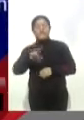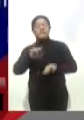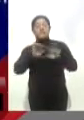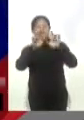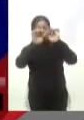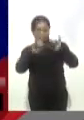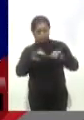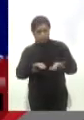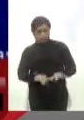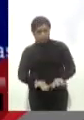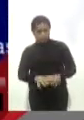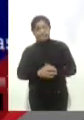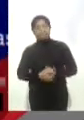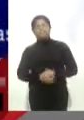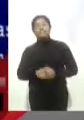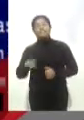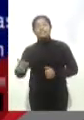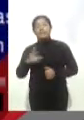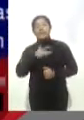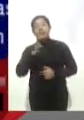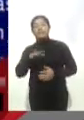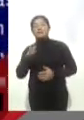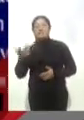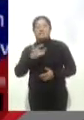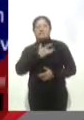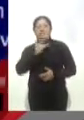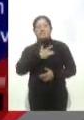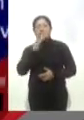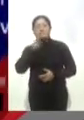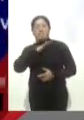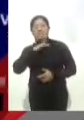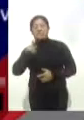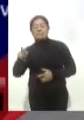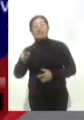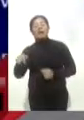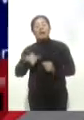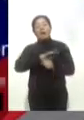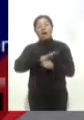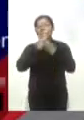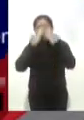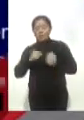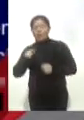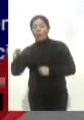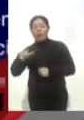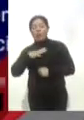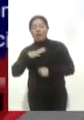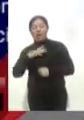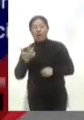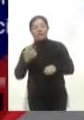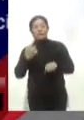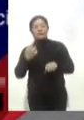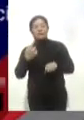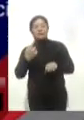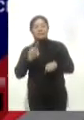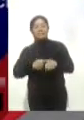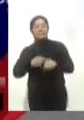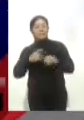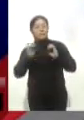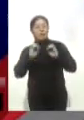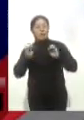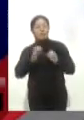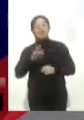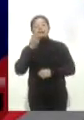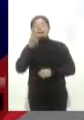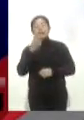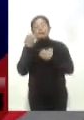No se reporta grave, solo tiene malestar general y se descarta COVID-19 luego de que arrojó negativo por coronavirus en las últimas tres pruebas que se le hizo